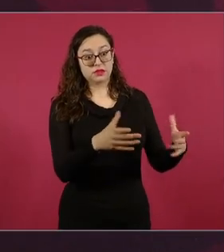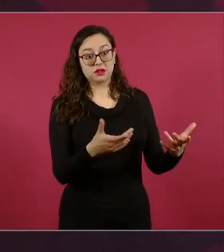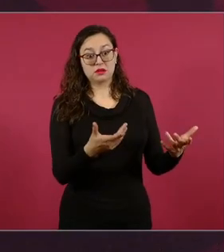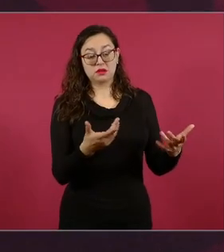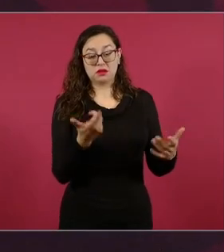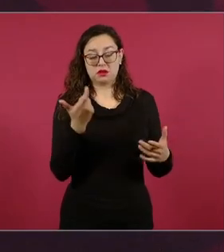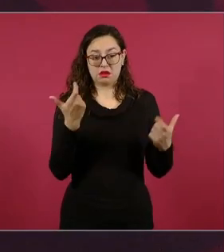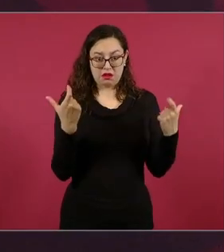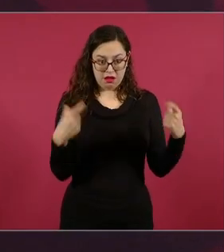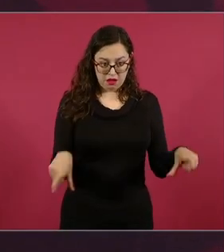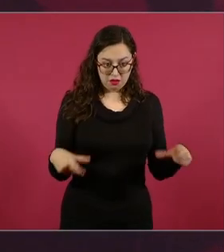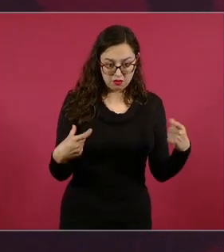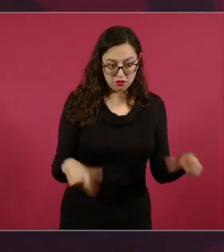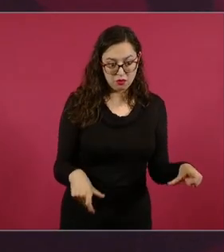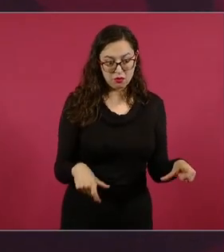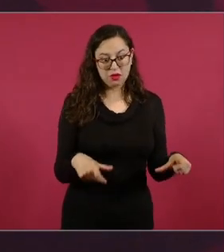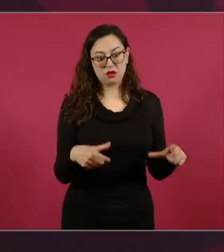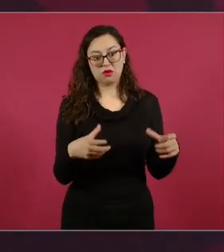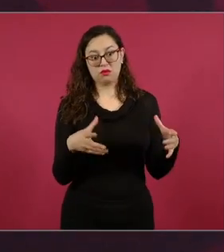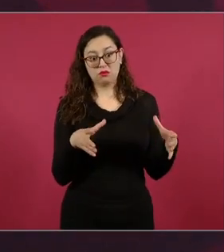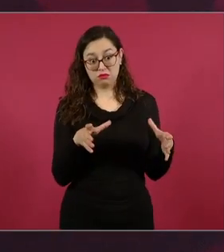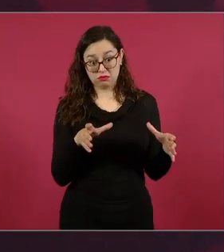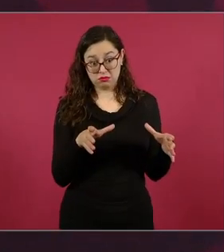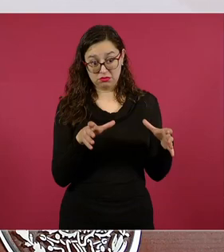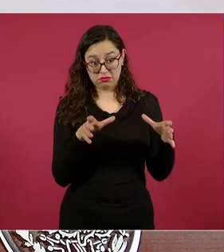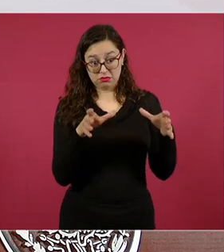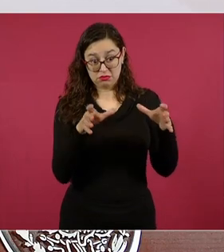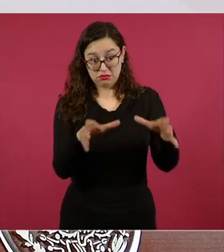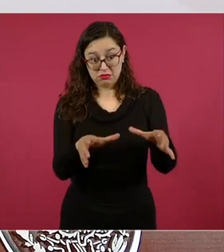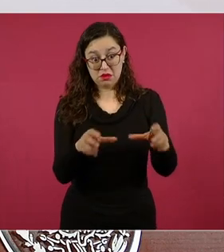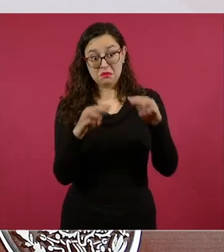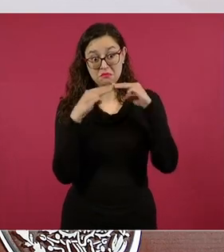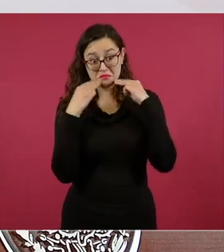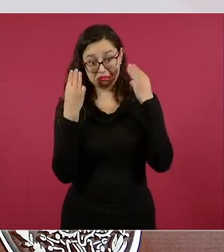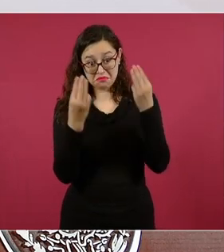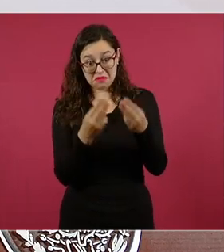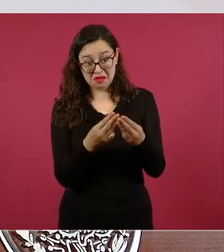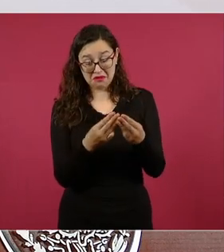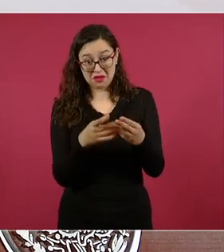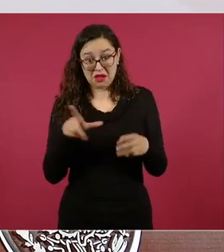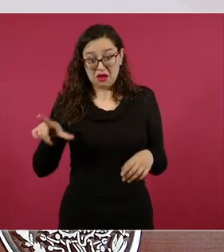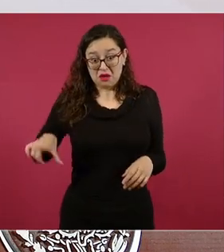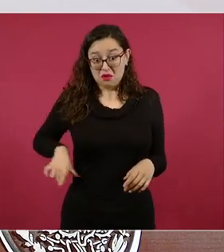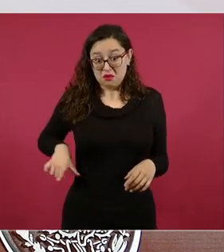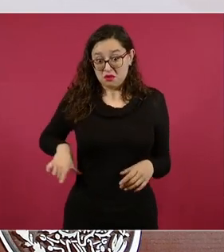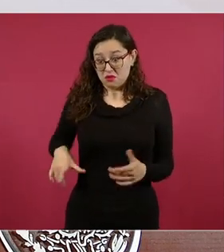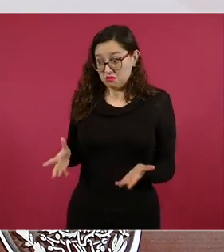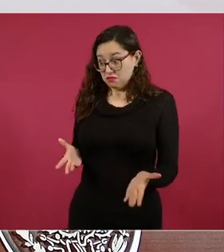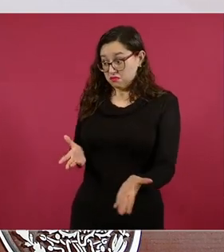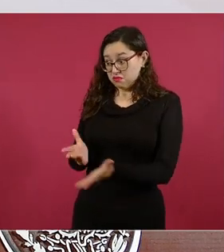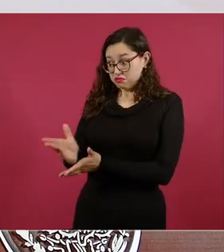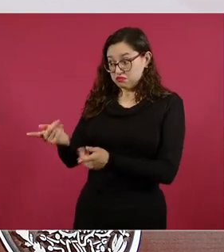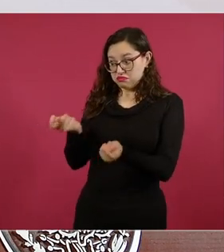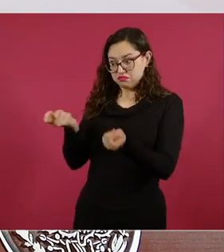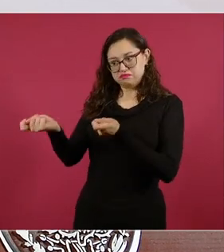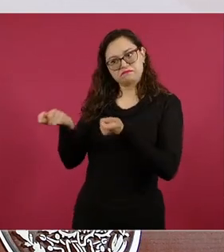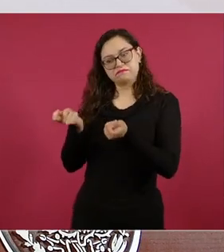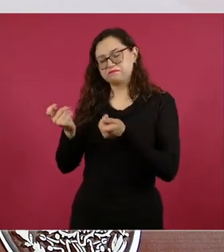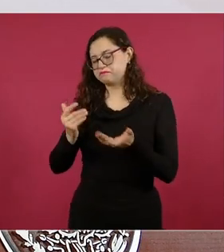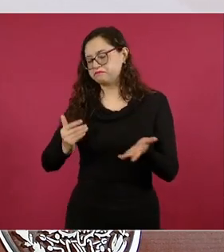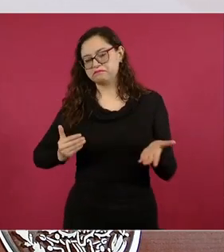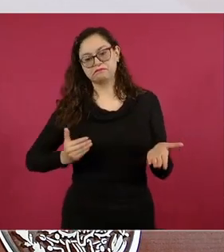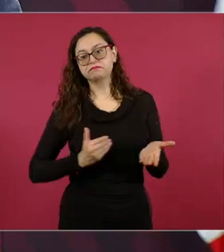poder económico y mucho menos de la delincuencia organizada,